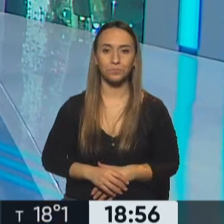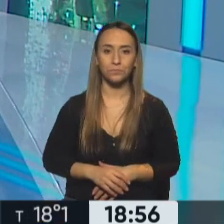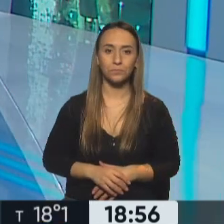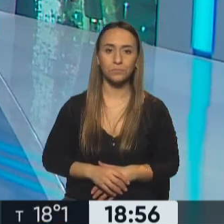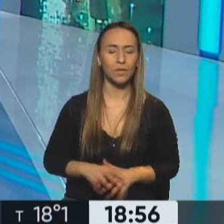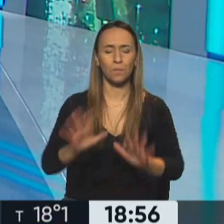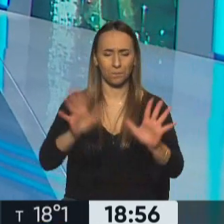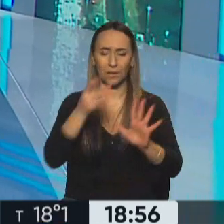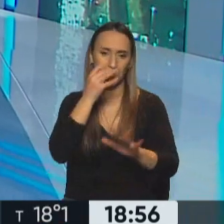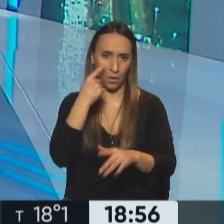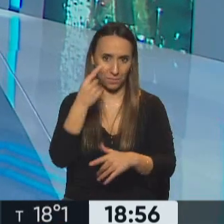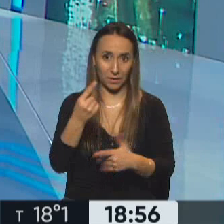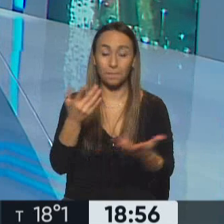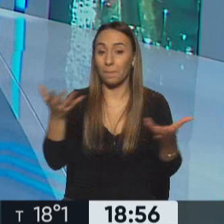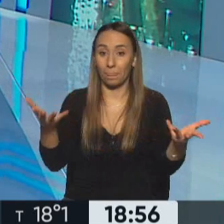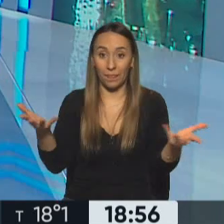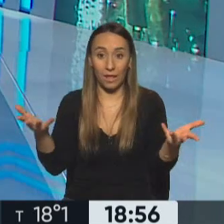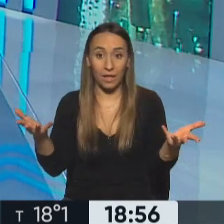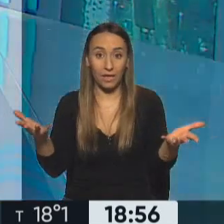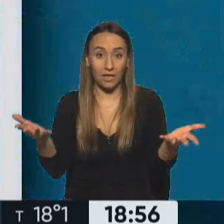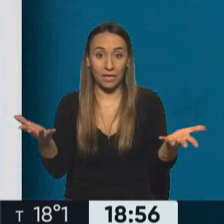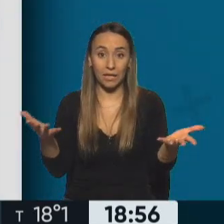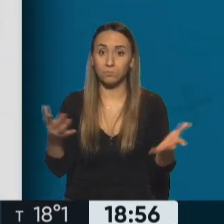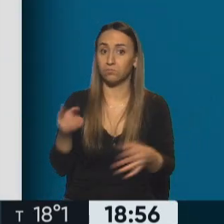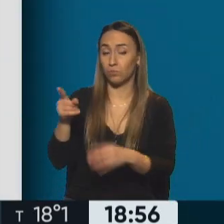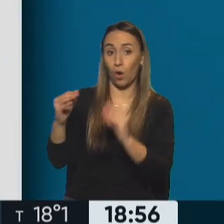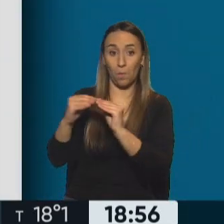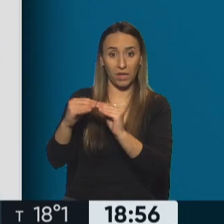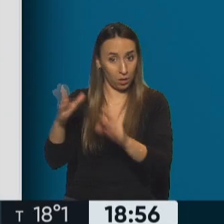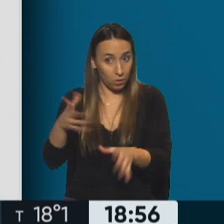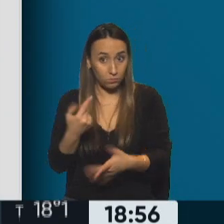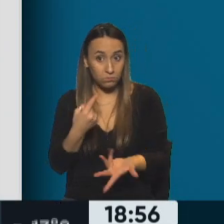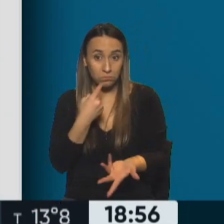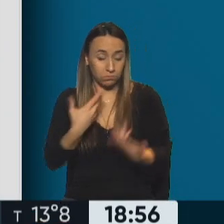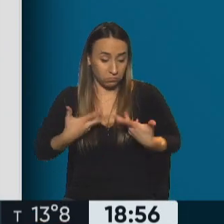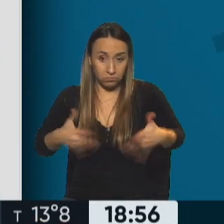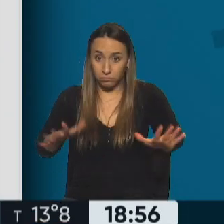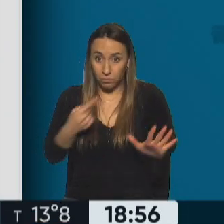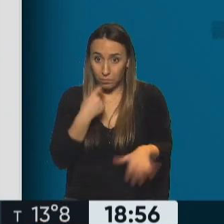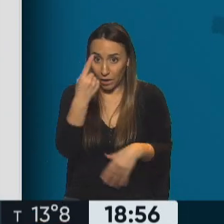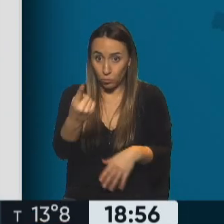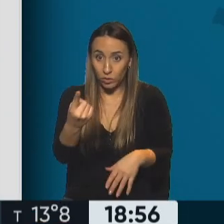Bueno, Guillermo, con toda la mejor honestidad periodística, le pregunta